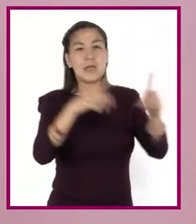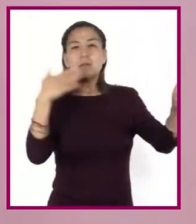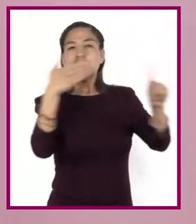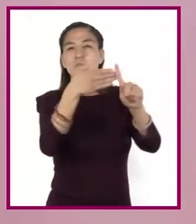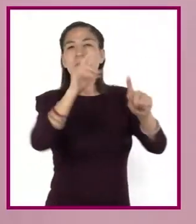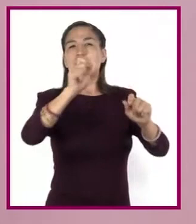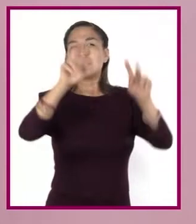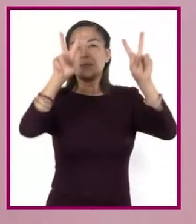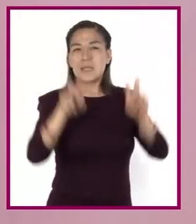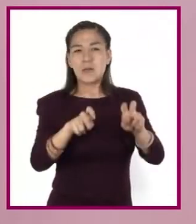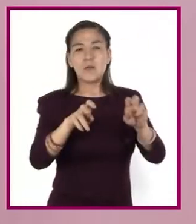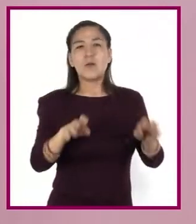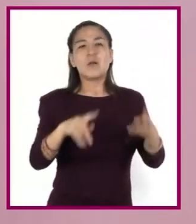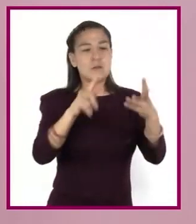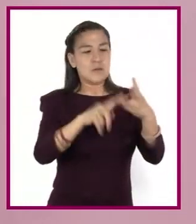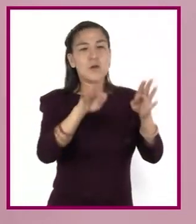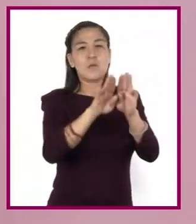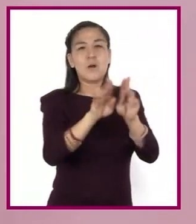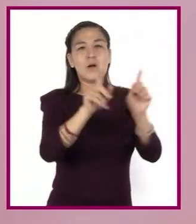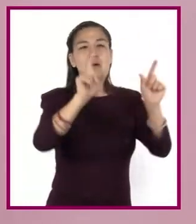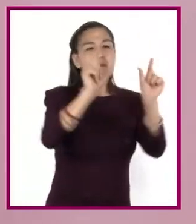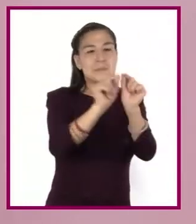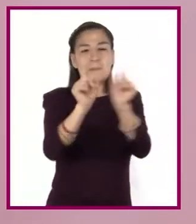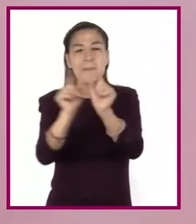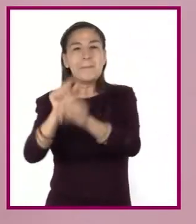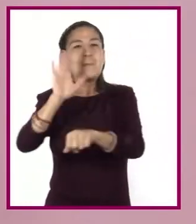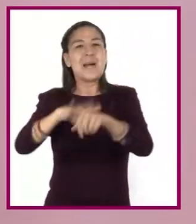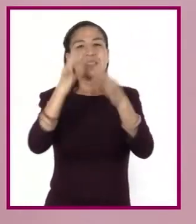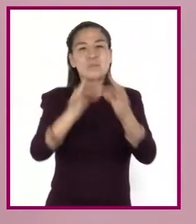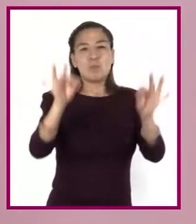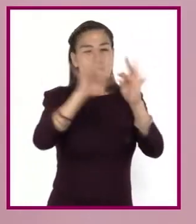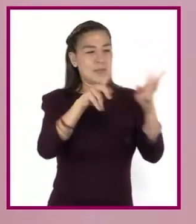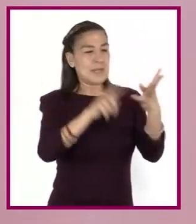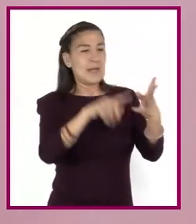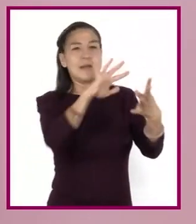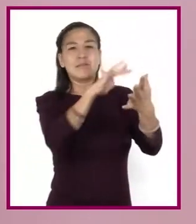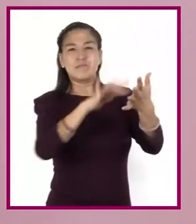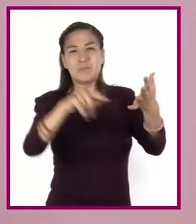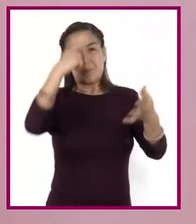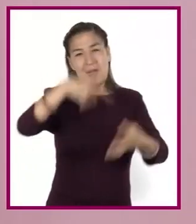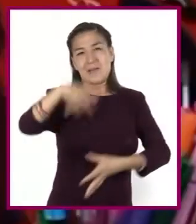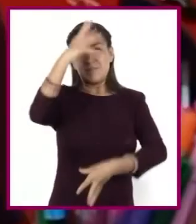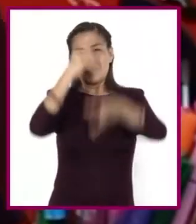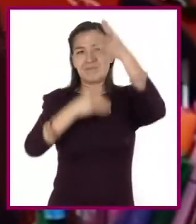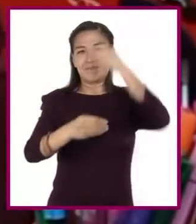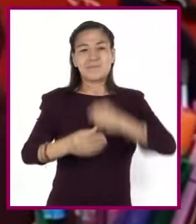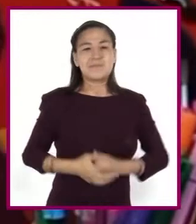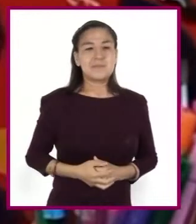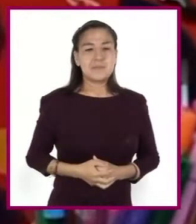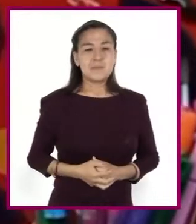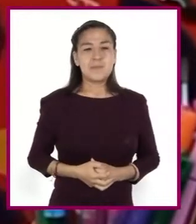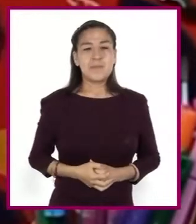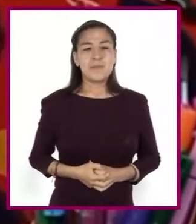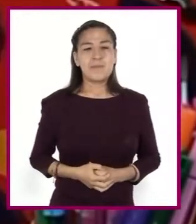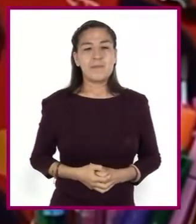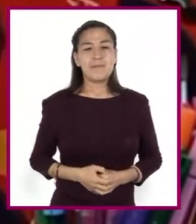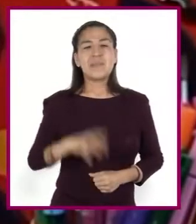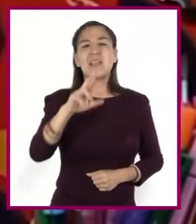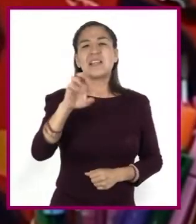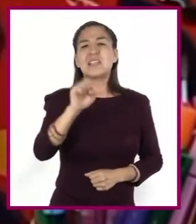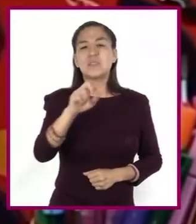objetivo, sintetizar lo importante y debe facilitar el aprendizaje. El